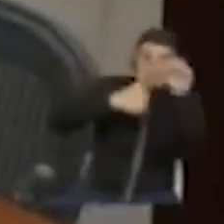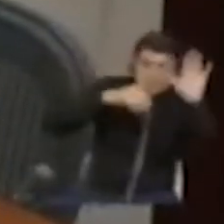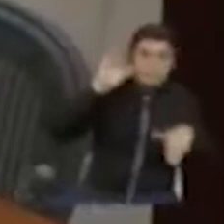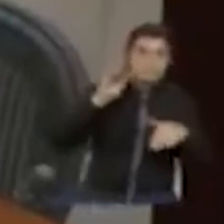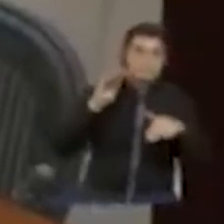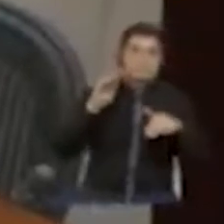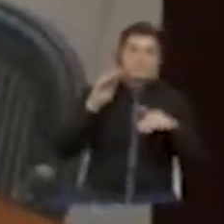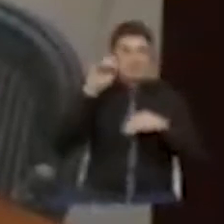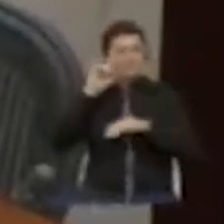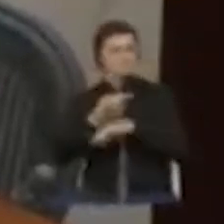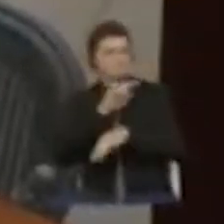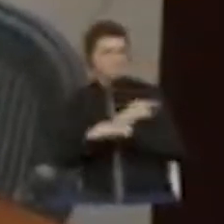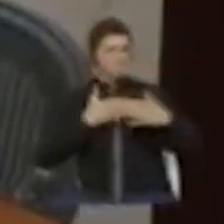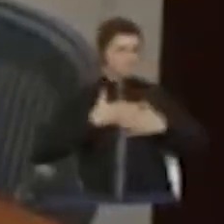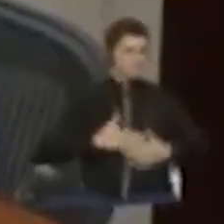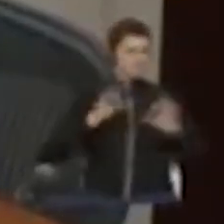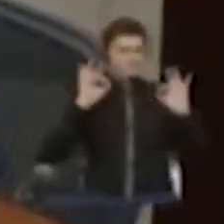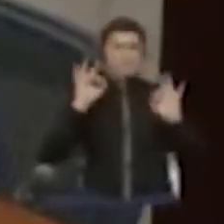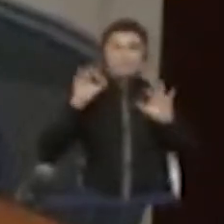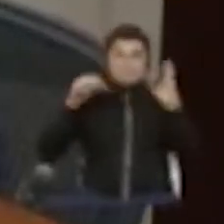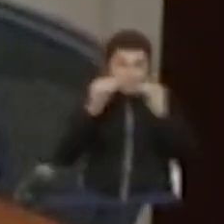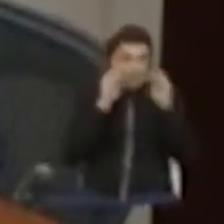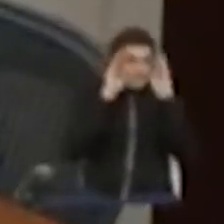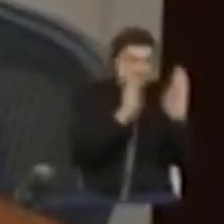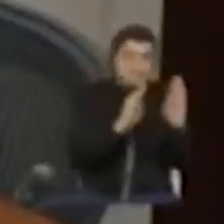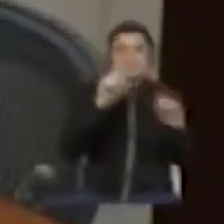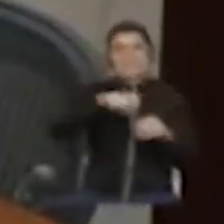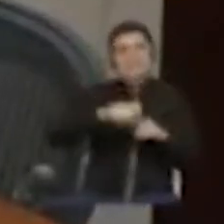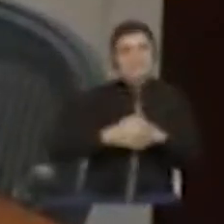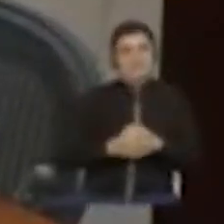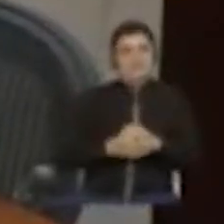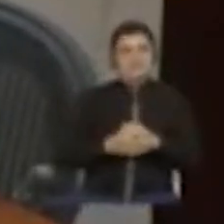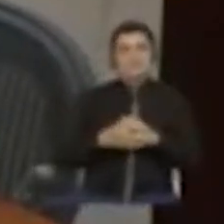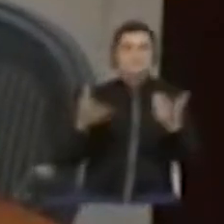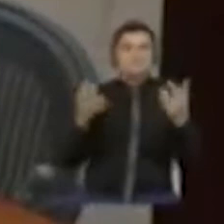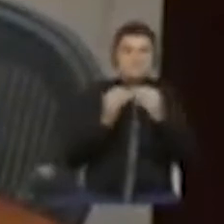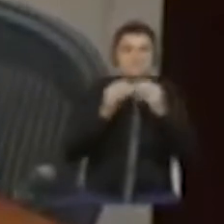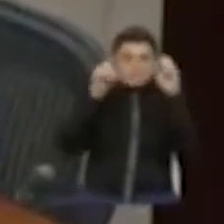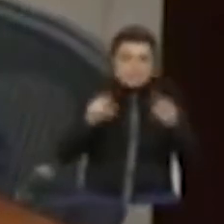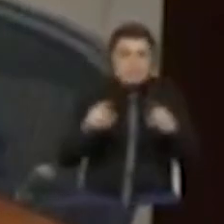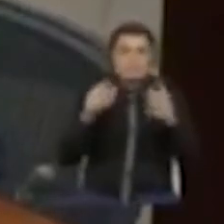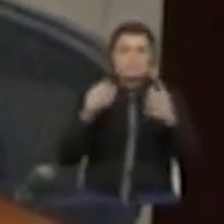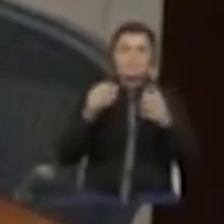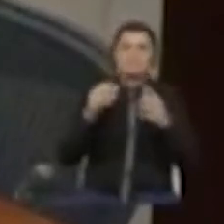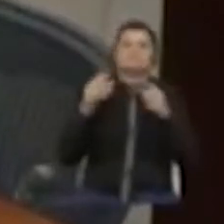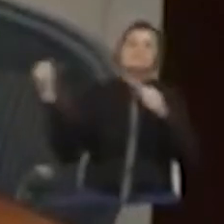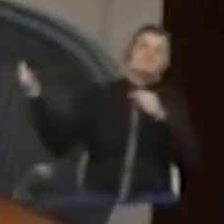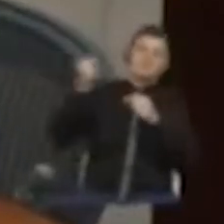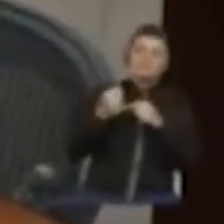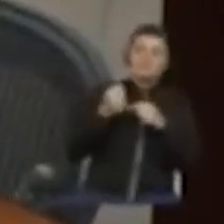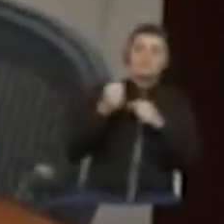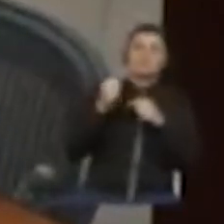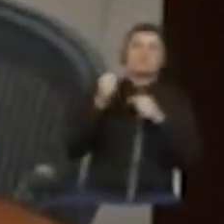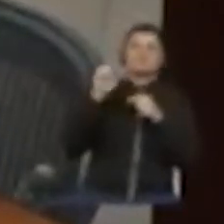la seguridad y ponerle mucha más atención, incluso de ser necesario la intervención de